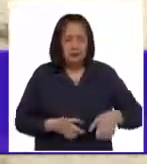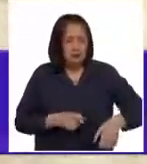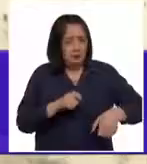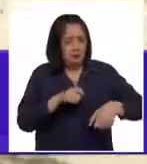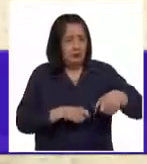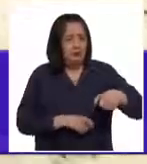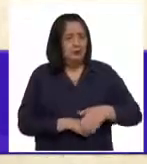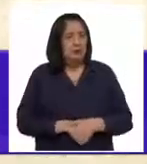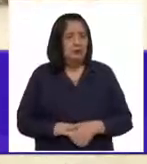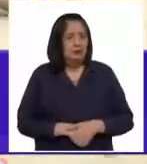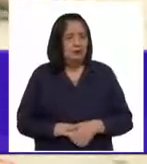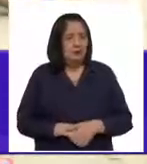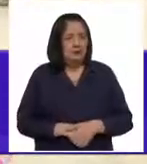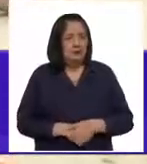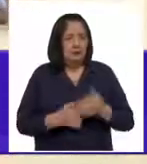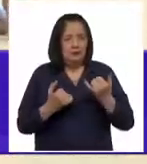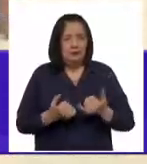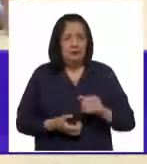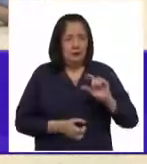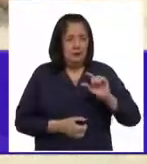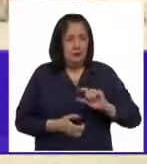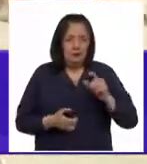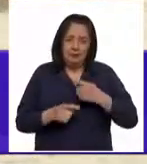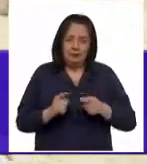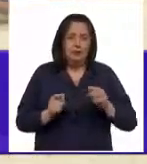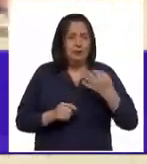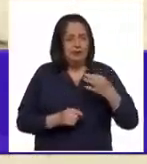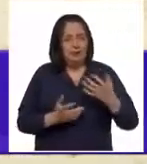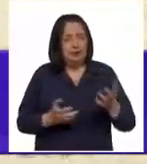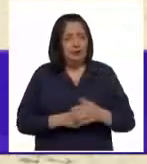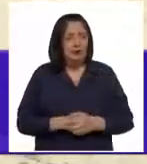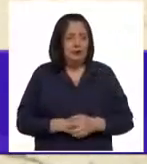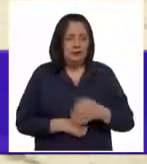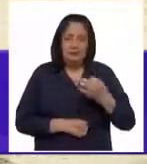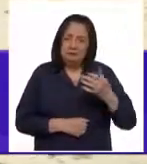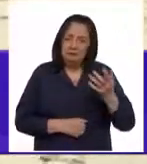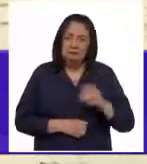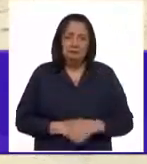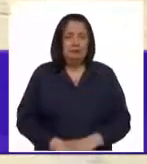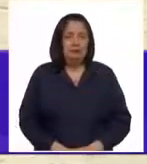Bueno, ahorita está un poco bajo, pero siempre hay, ¿no? Recién siempre hay.